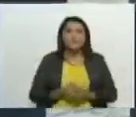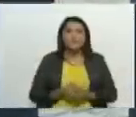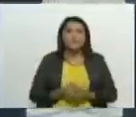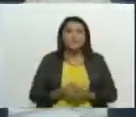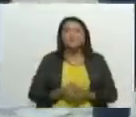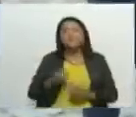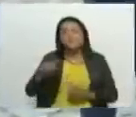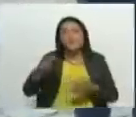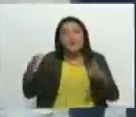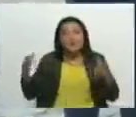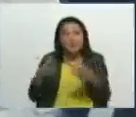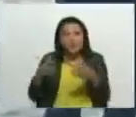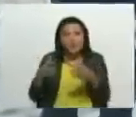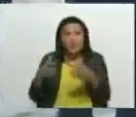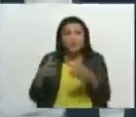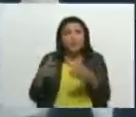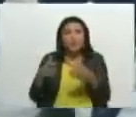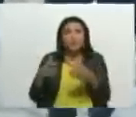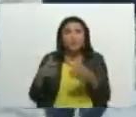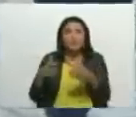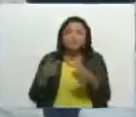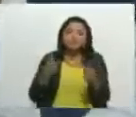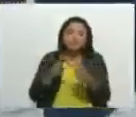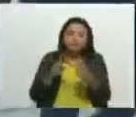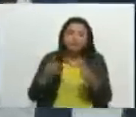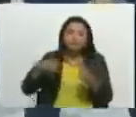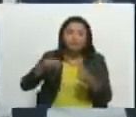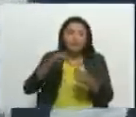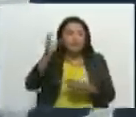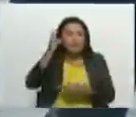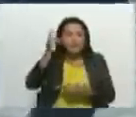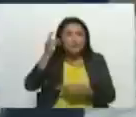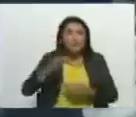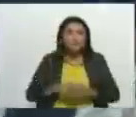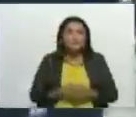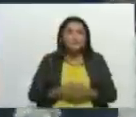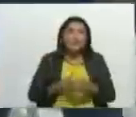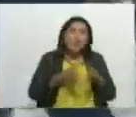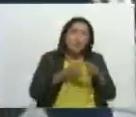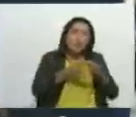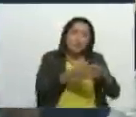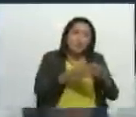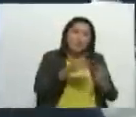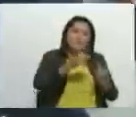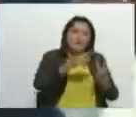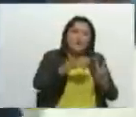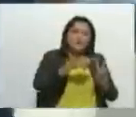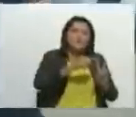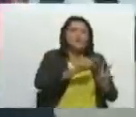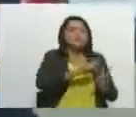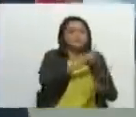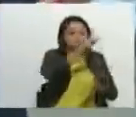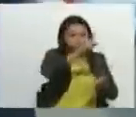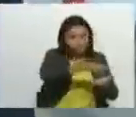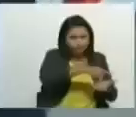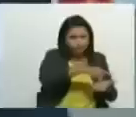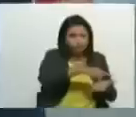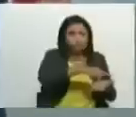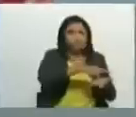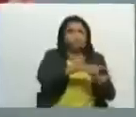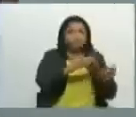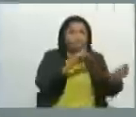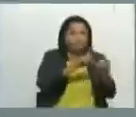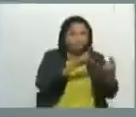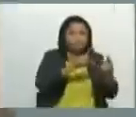que sostendrán a esta hora con el Fiscal General de la República. Un equipo de Venezolana de Televisión ya está en el lugar pues para recibir también a esta comisión que se